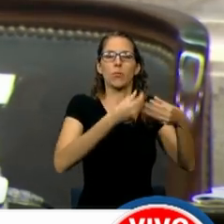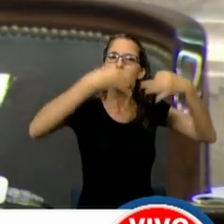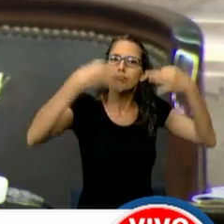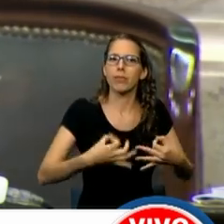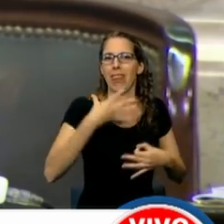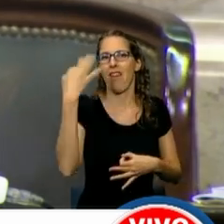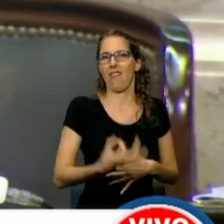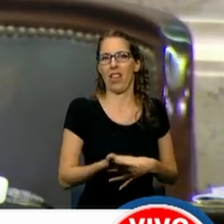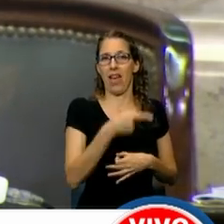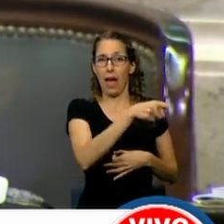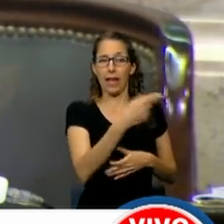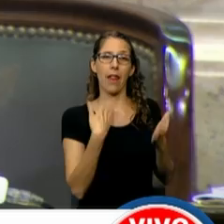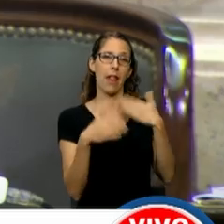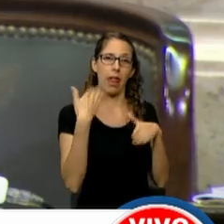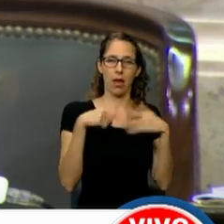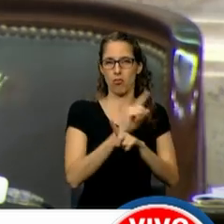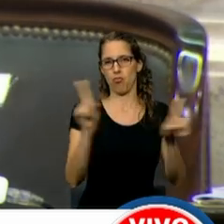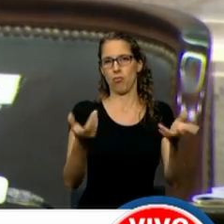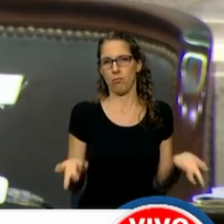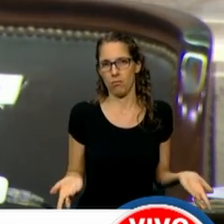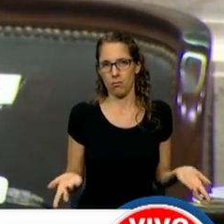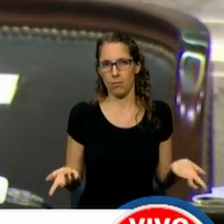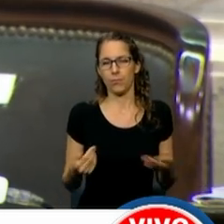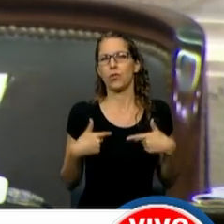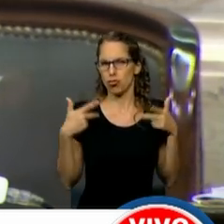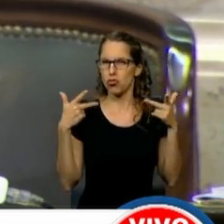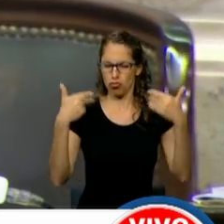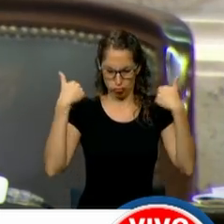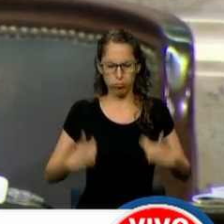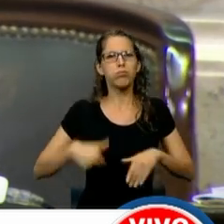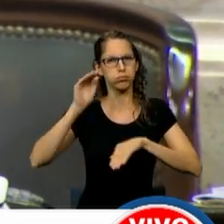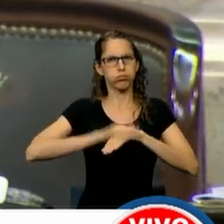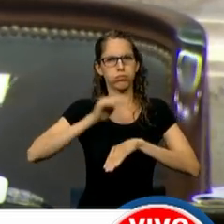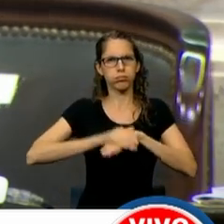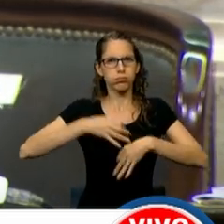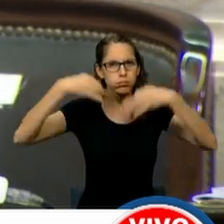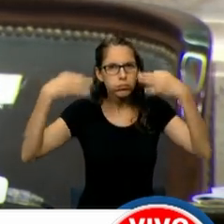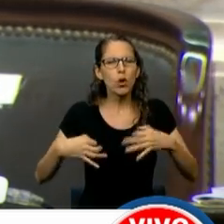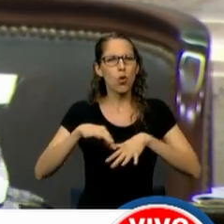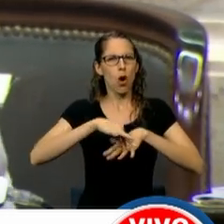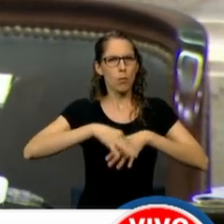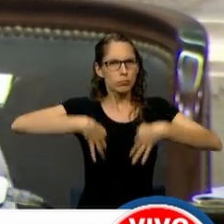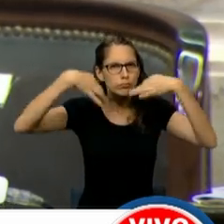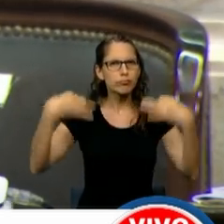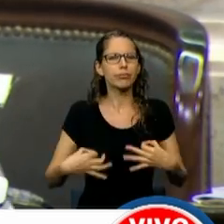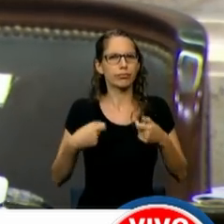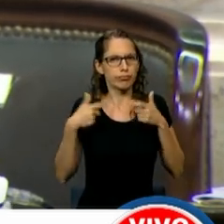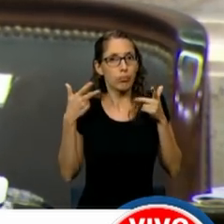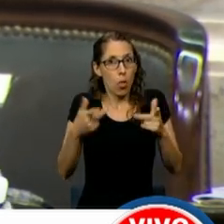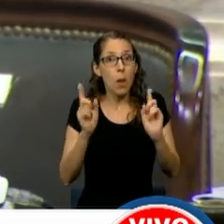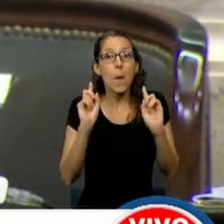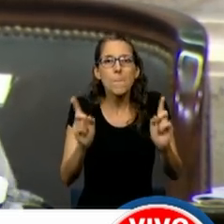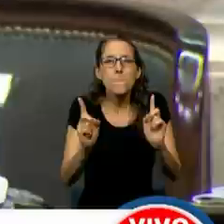no bajo esta ficción por lo tanto con toda responsabilidad con todo compromiso y con lo que nos pidieron